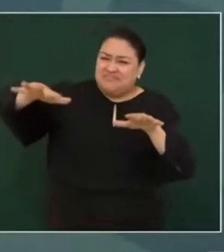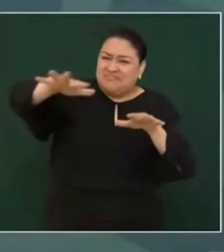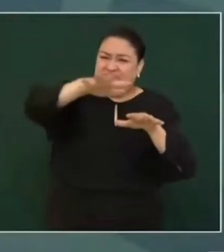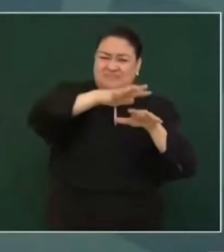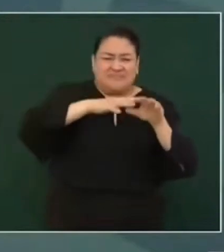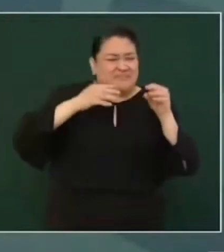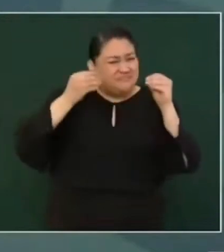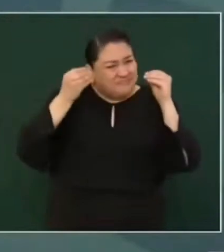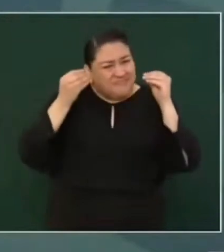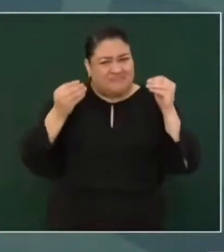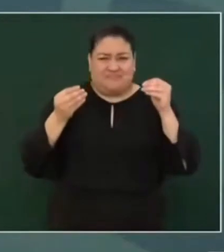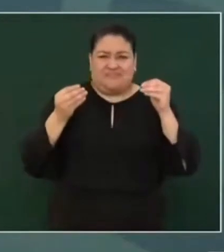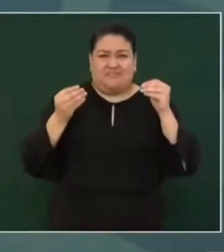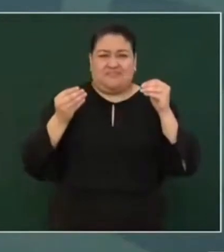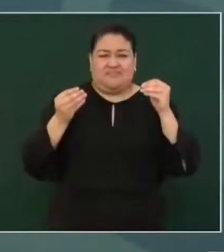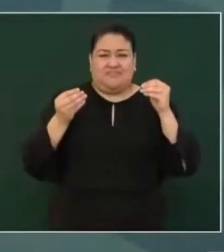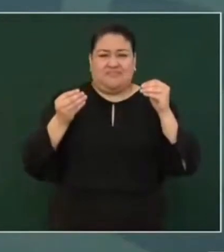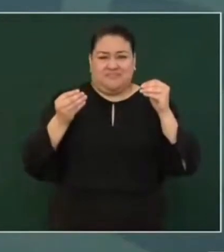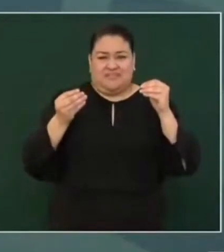que